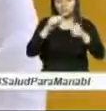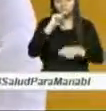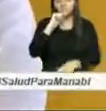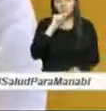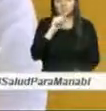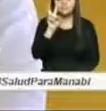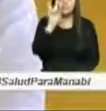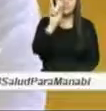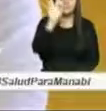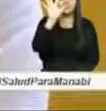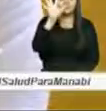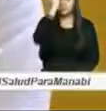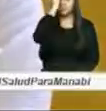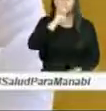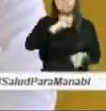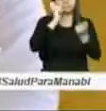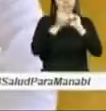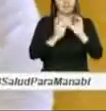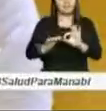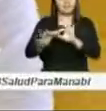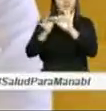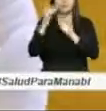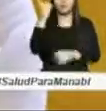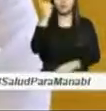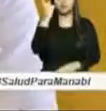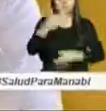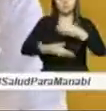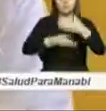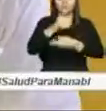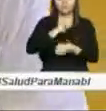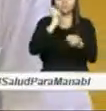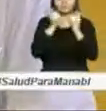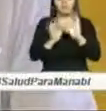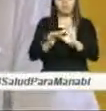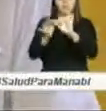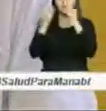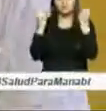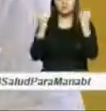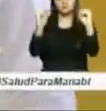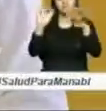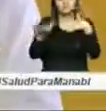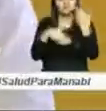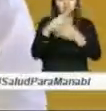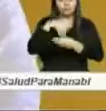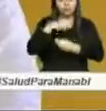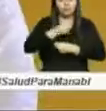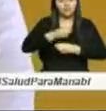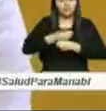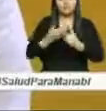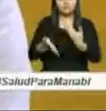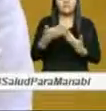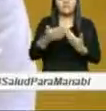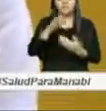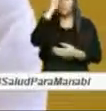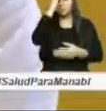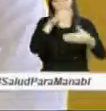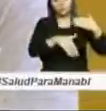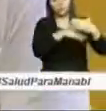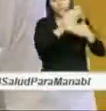han sido repotenciados y 11 se encuentran en proceso de repotenciación. Ha sido un esfuerzo enorme. Es más fácil construir un nuevo hospital